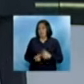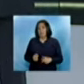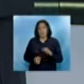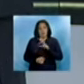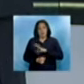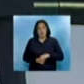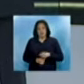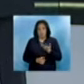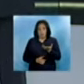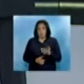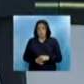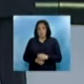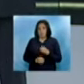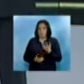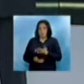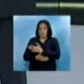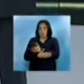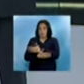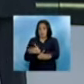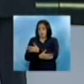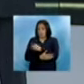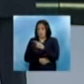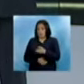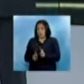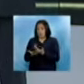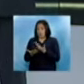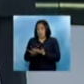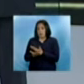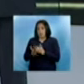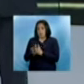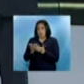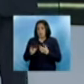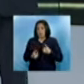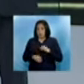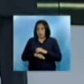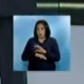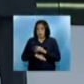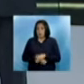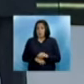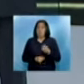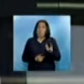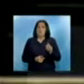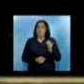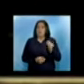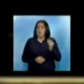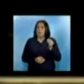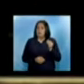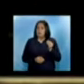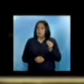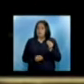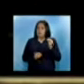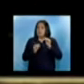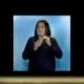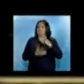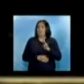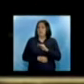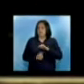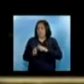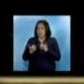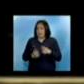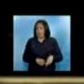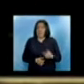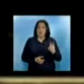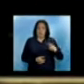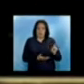aprovecho para mandarle un gran abrazo y felicitaciones por su nuevo libro. Yo les quiero recomendar Los besos en el pan de Almudena Grandes, que es una escritora